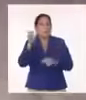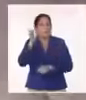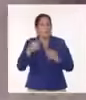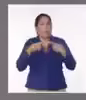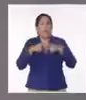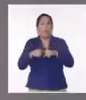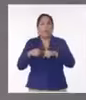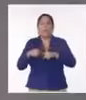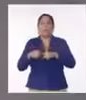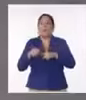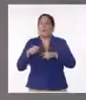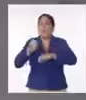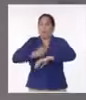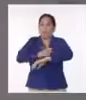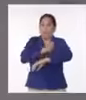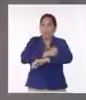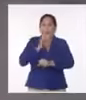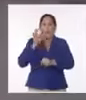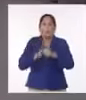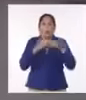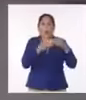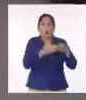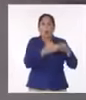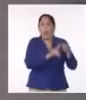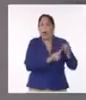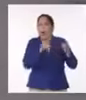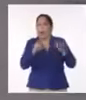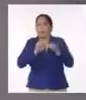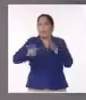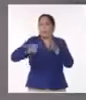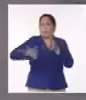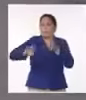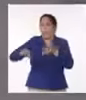traslado de mercancías desde el origen del puerto hasta prácticamente el destino.